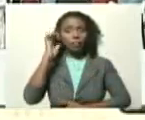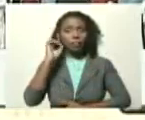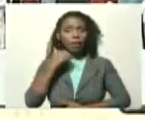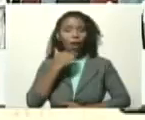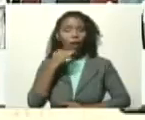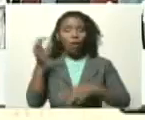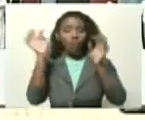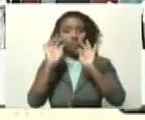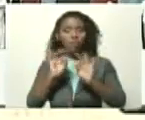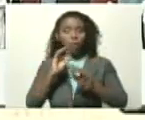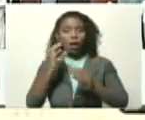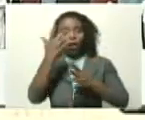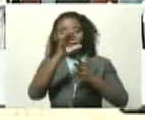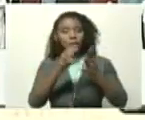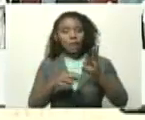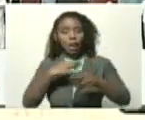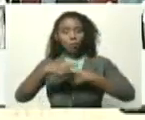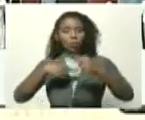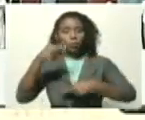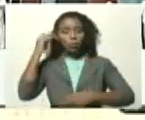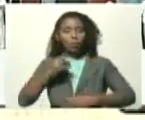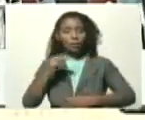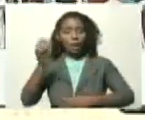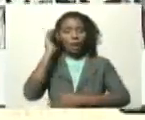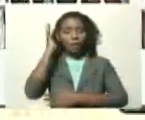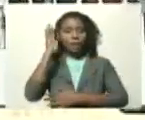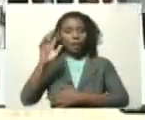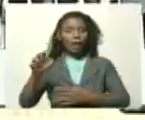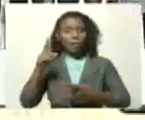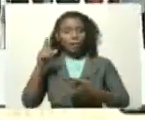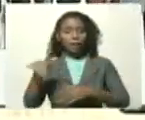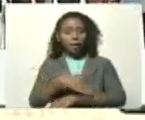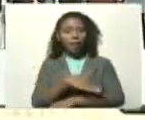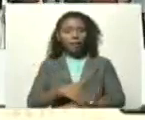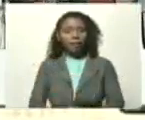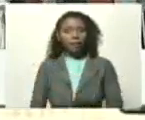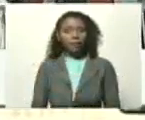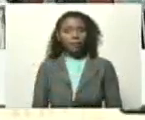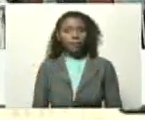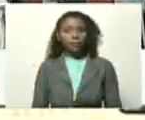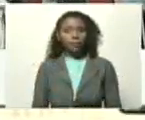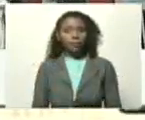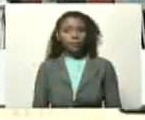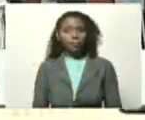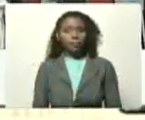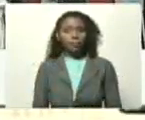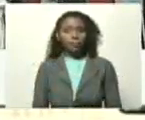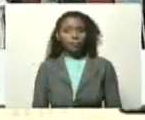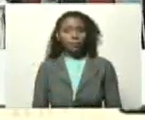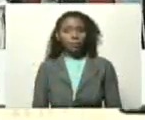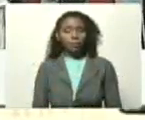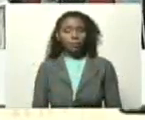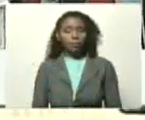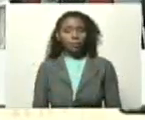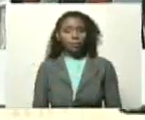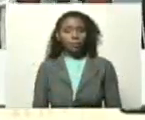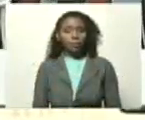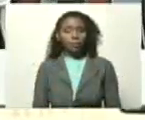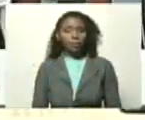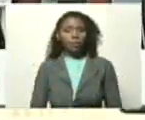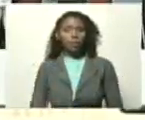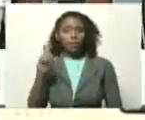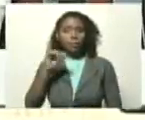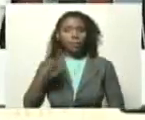forma caracteriza a la Revolución Bolivariana, que es el parlamentarismo de calle. Así es, Gisette, y también rescatando las palabras